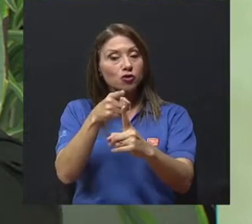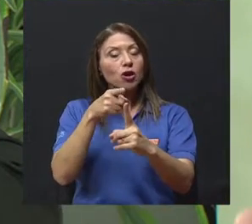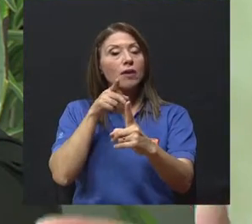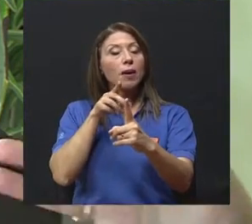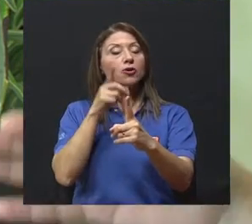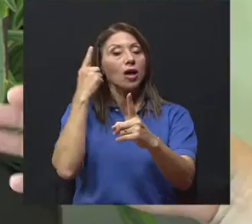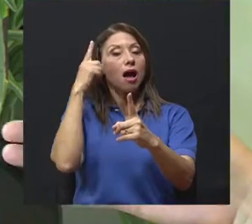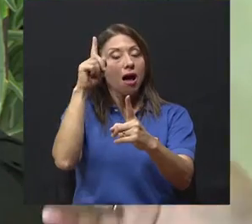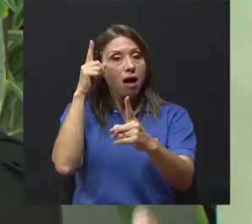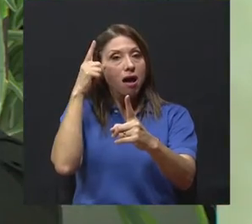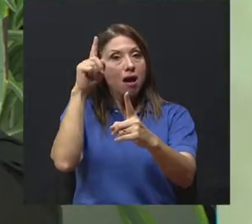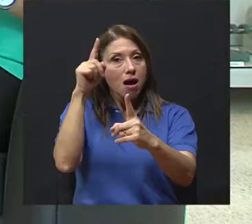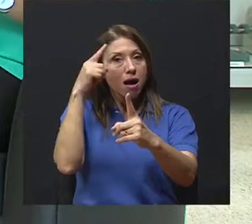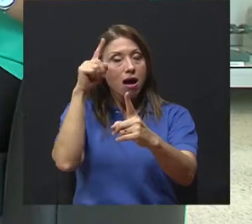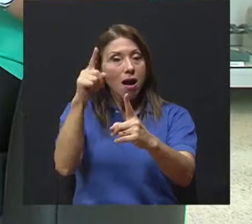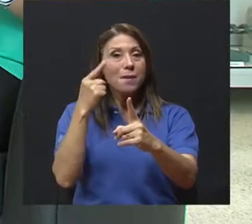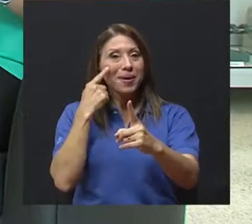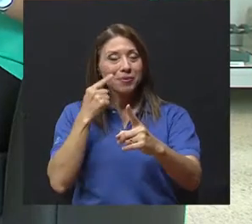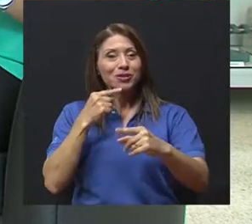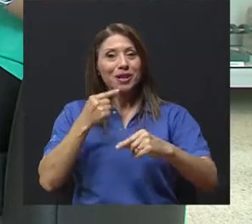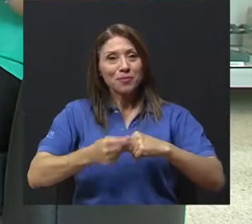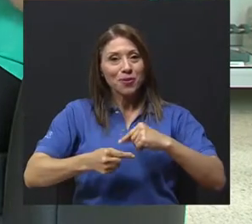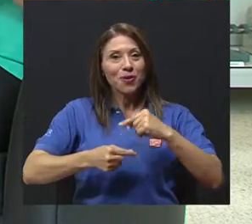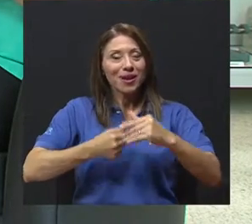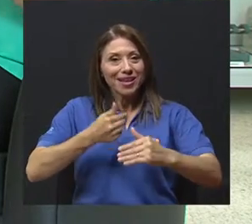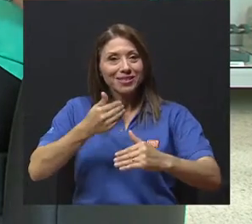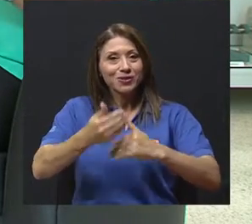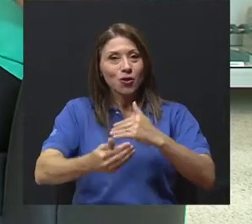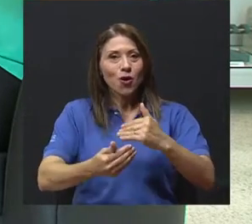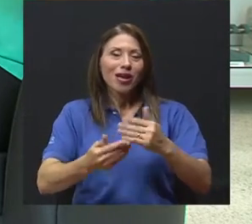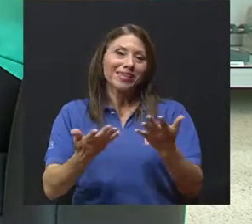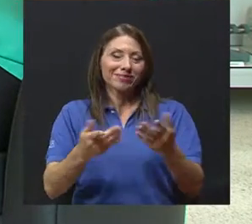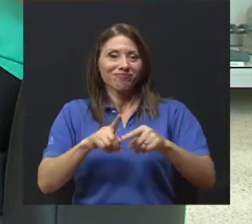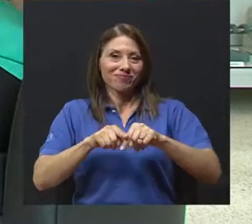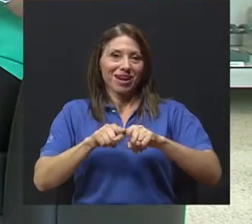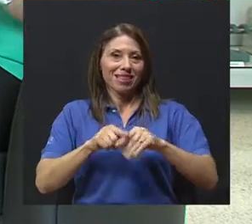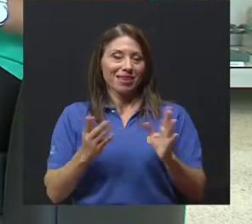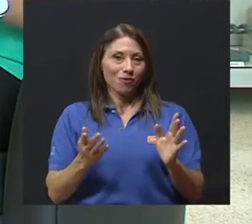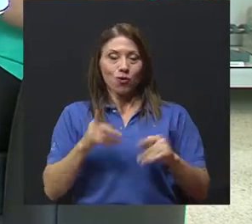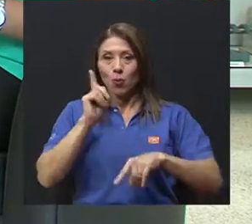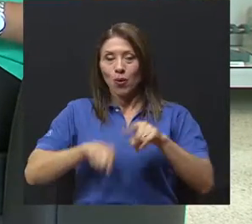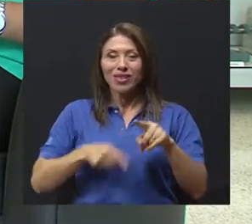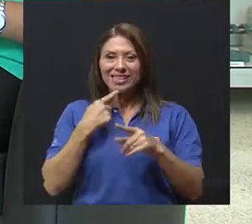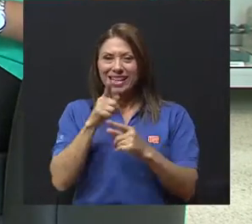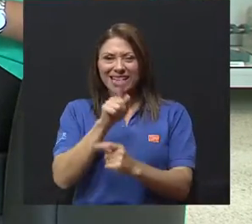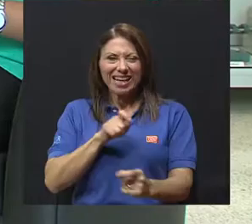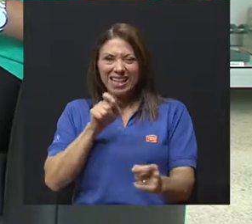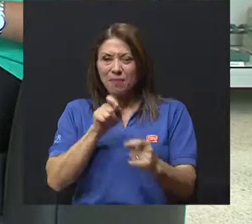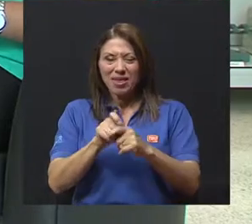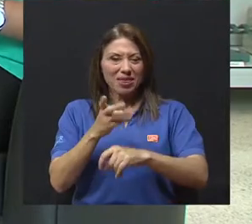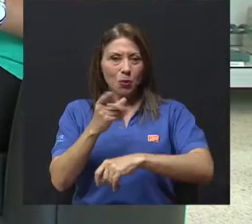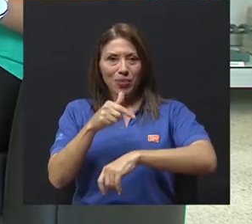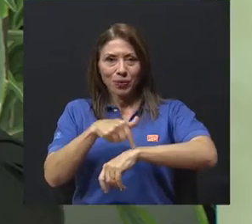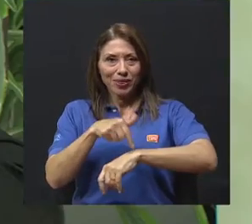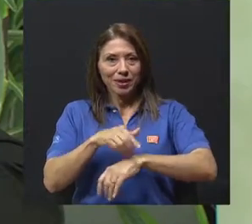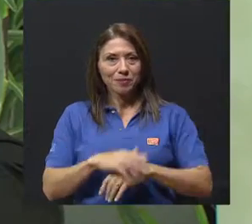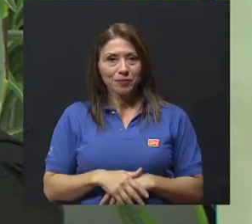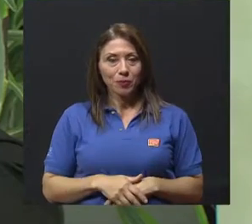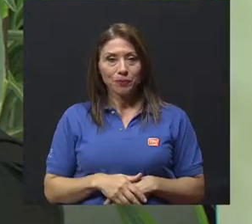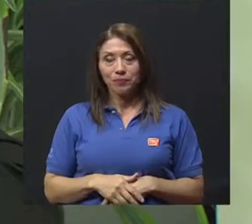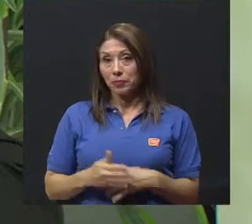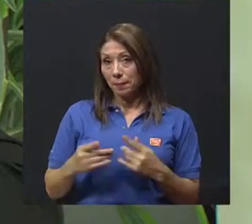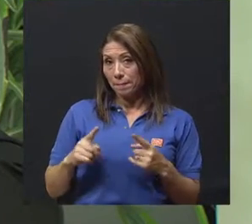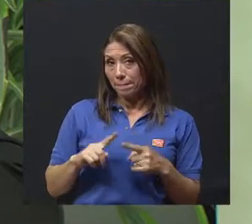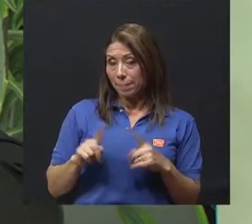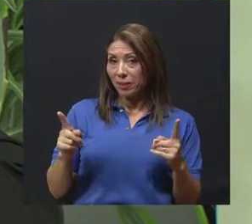tiempo y vamos viendo el progreso entonces no es relativo no te puedo decir exactamente cuánto cuánto dura tengo entendido